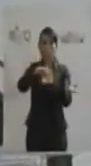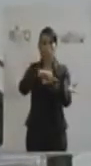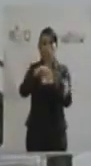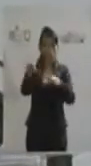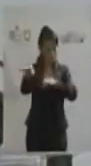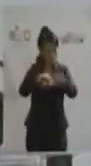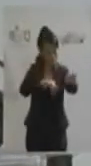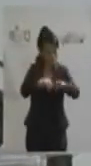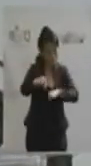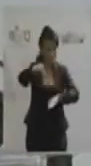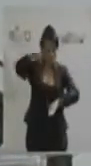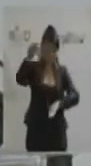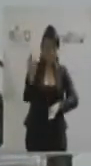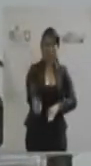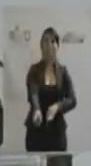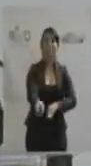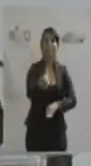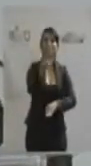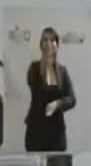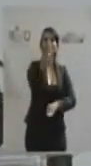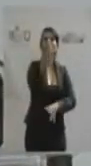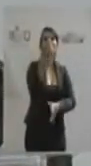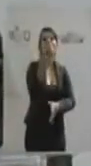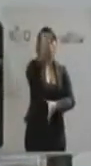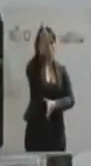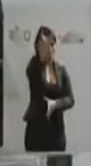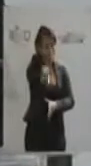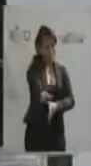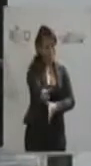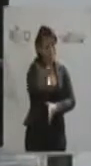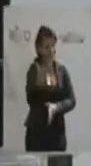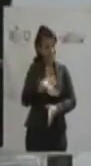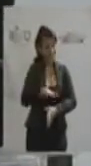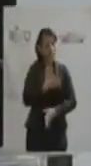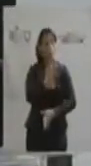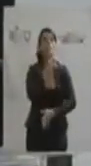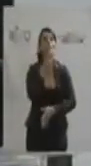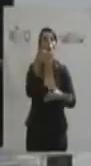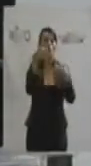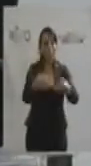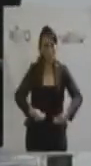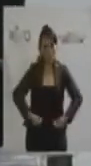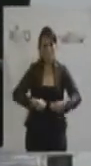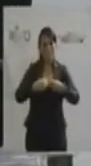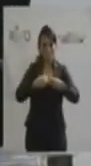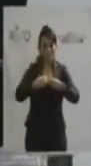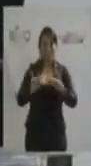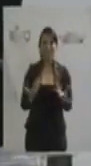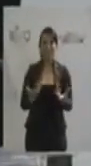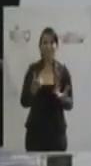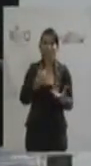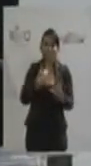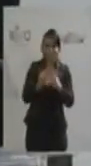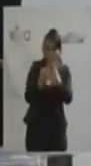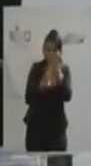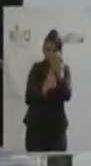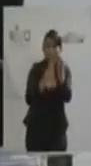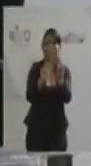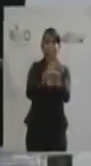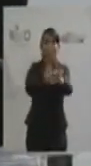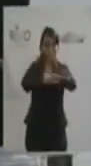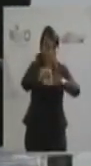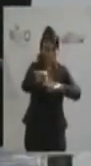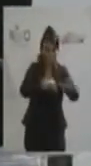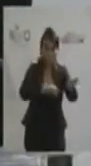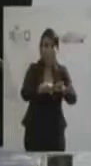trabajar porque tu situación personal se mejore. No estuvimos de acuerdo con esa reforma laboral y no